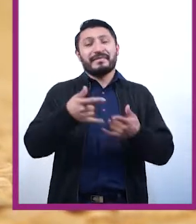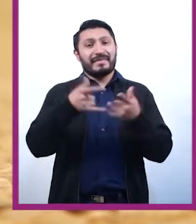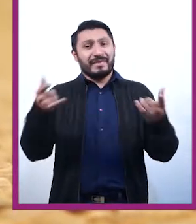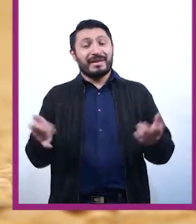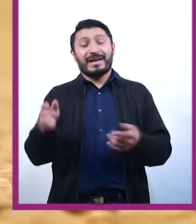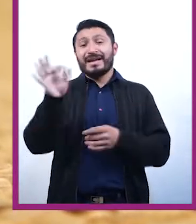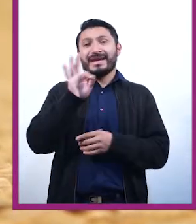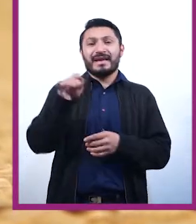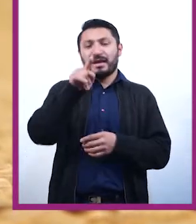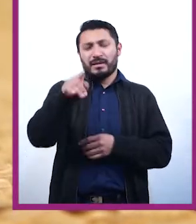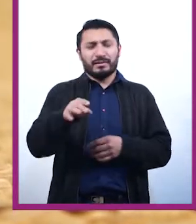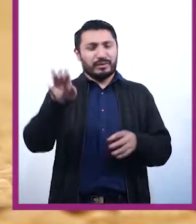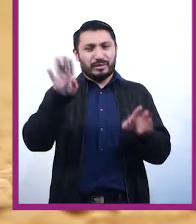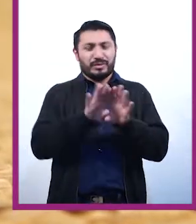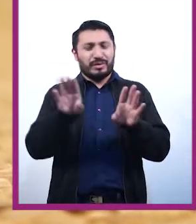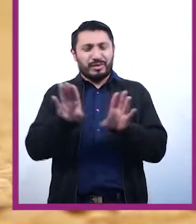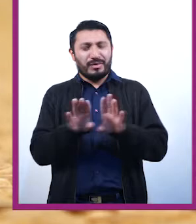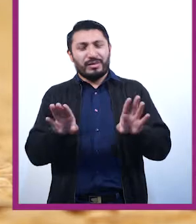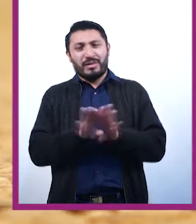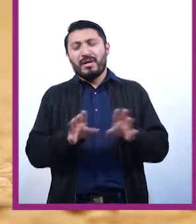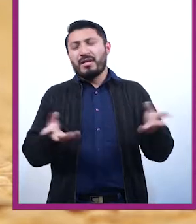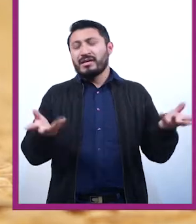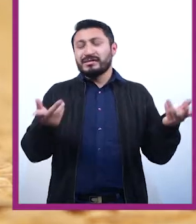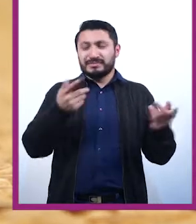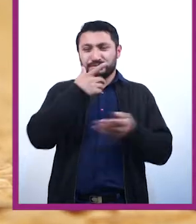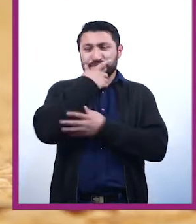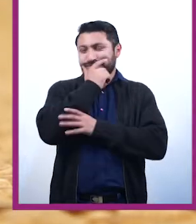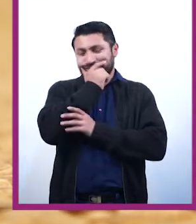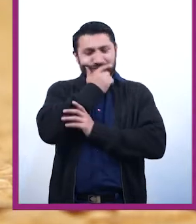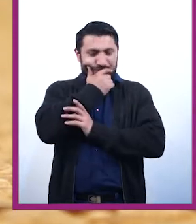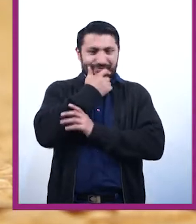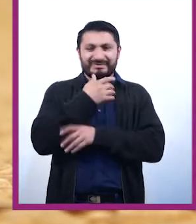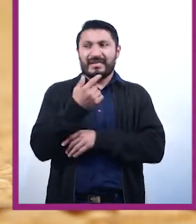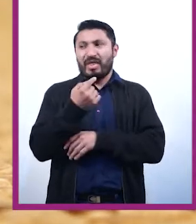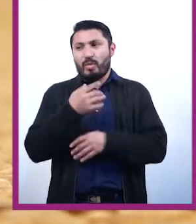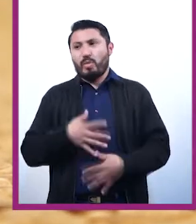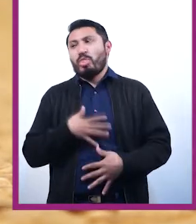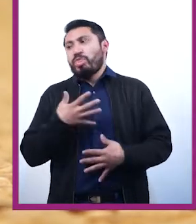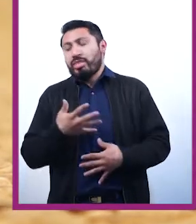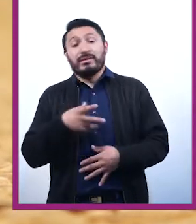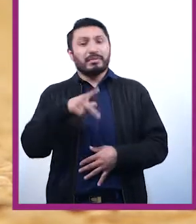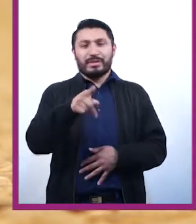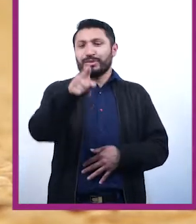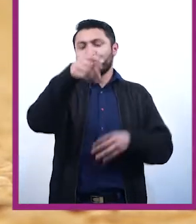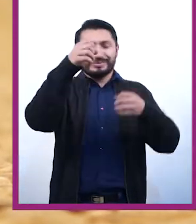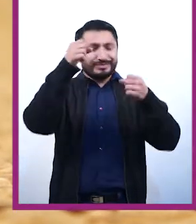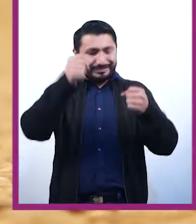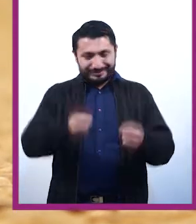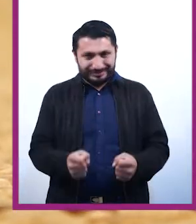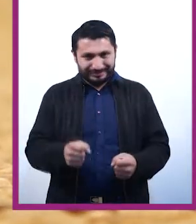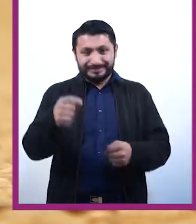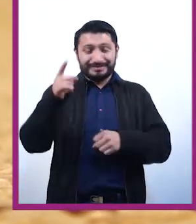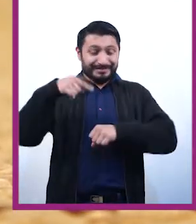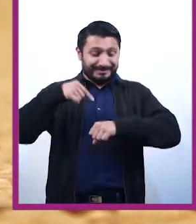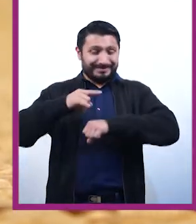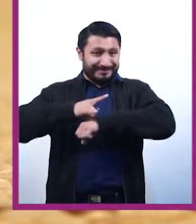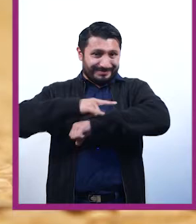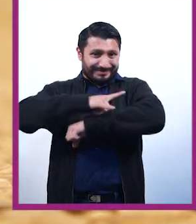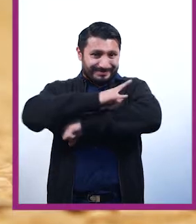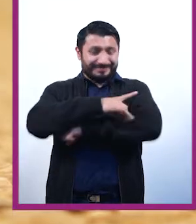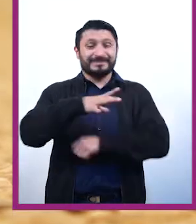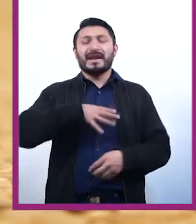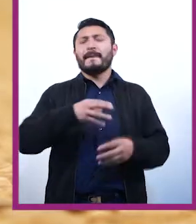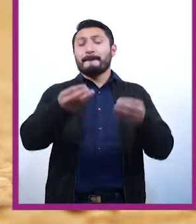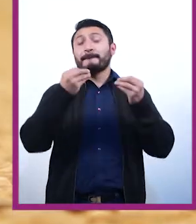que ver con historia. Es más, probablemente hasta te produzca un poquito de, ¿cómo se dice? Yuck. Pero te garantizo que este